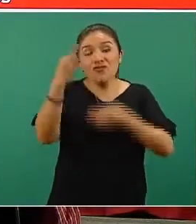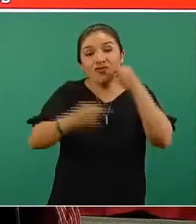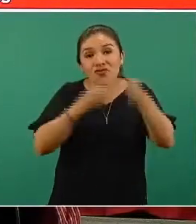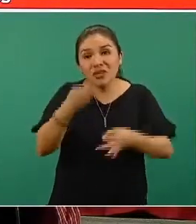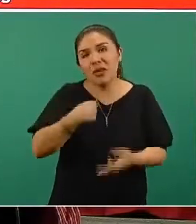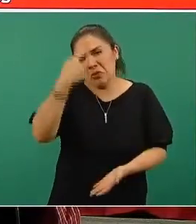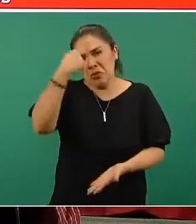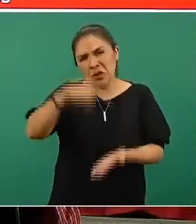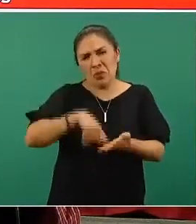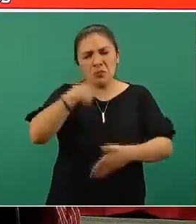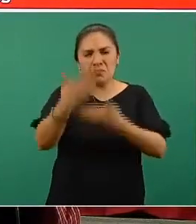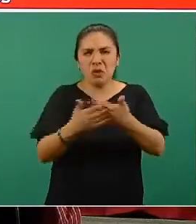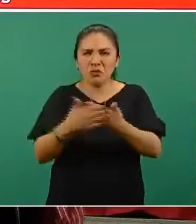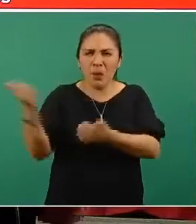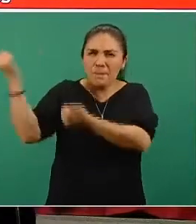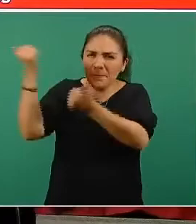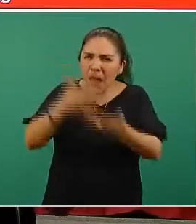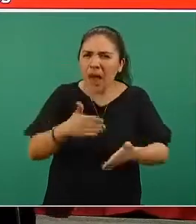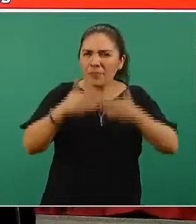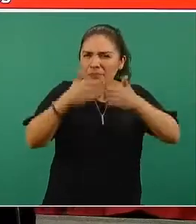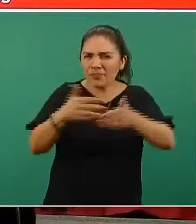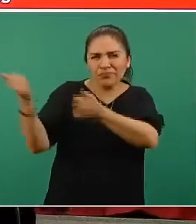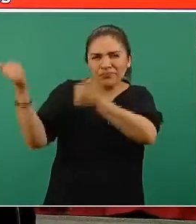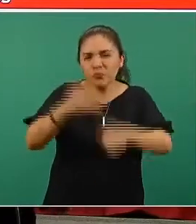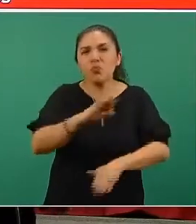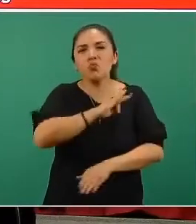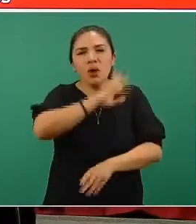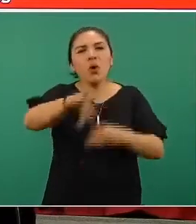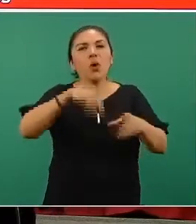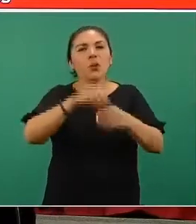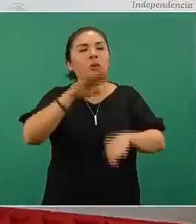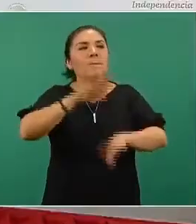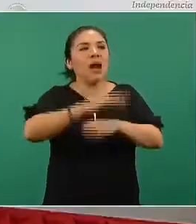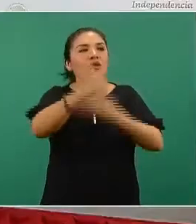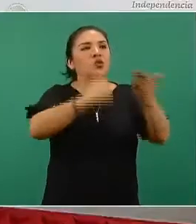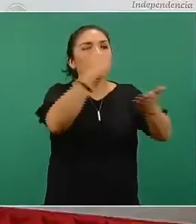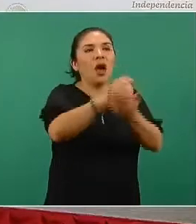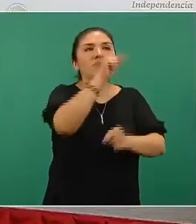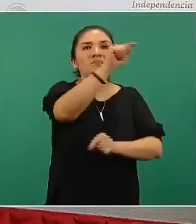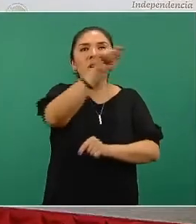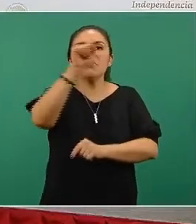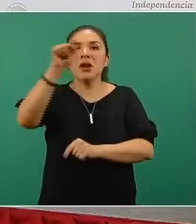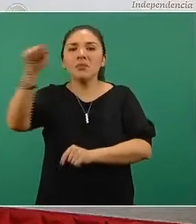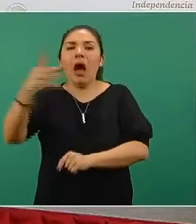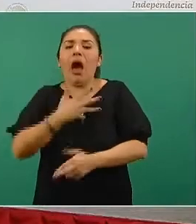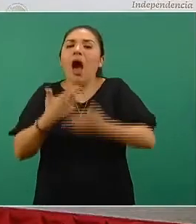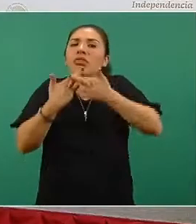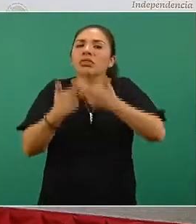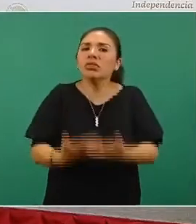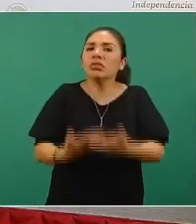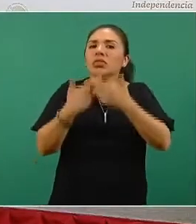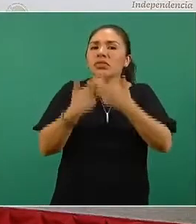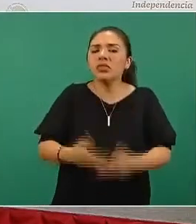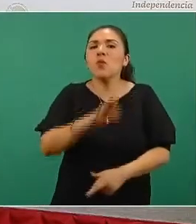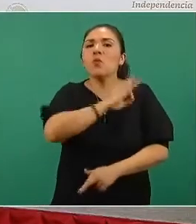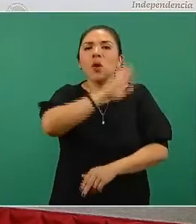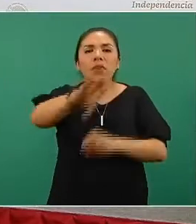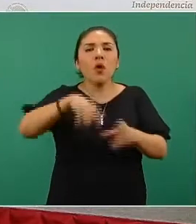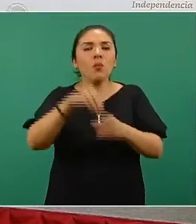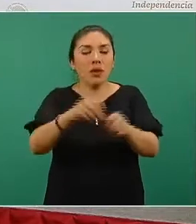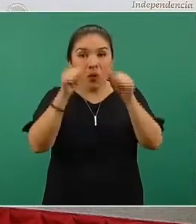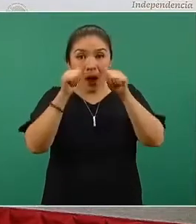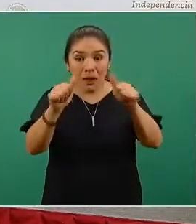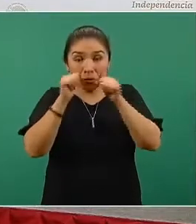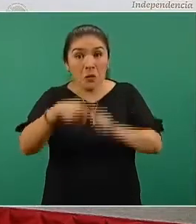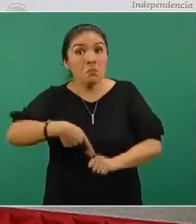que en los próximos embarques se va a ir cubriendo cada vez ciudades más importantes porque tenemos suficientes dosis para cubrirlo. Pero